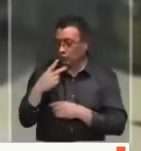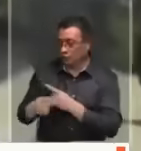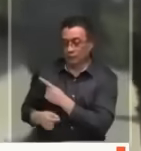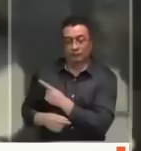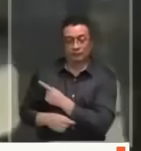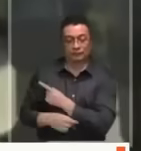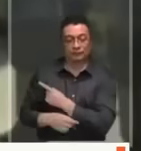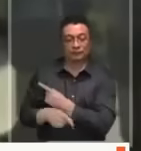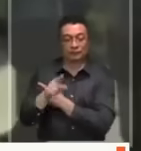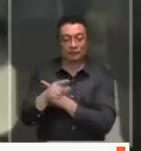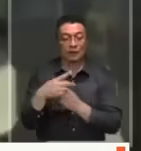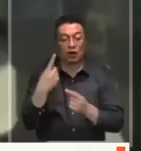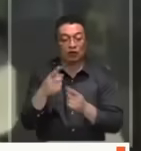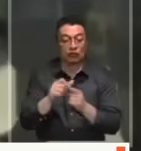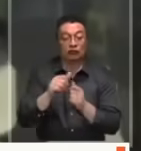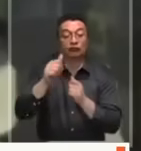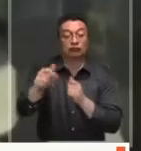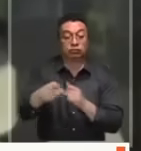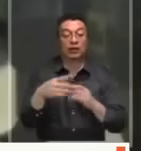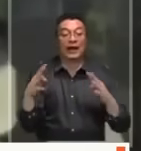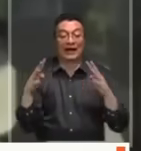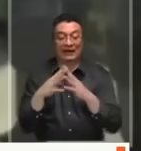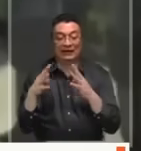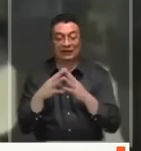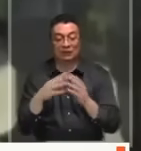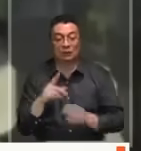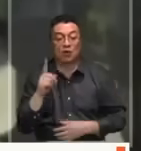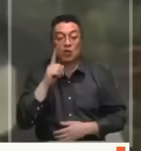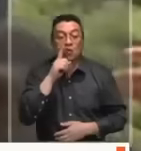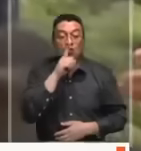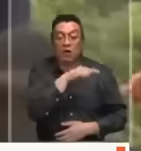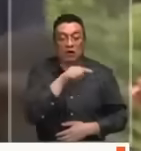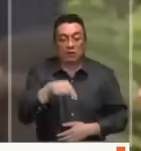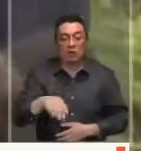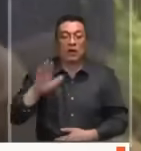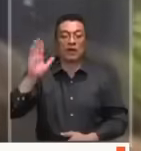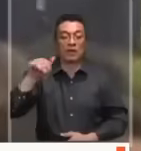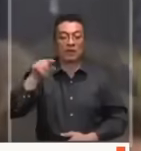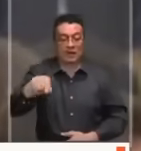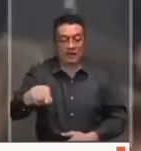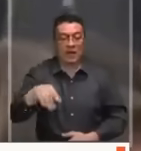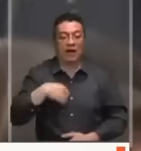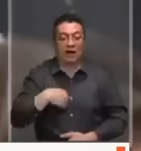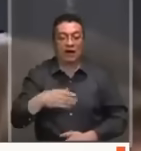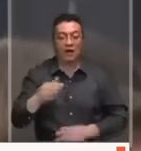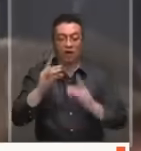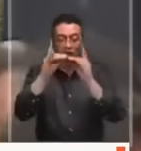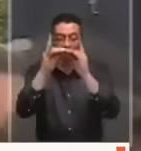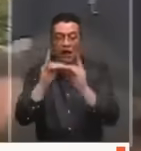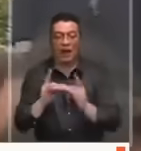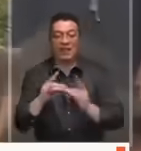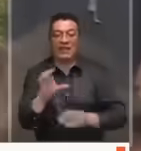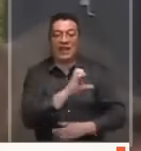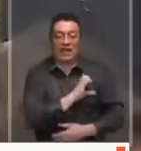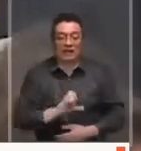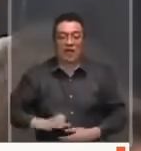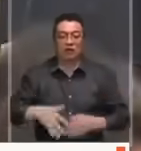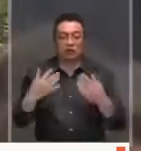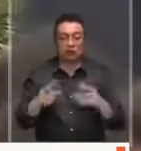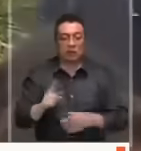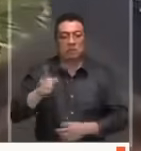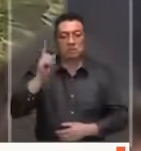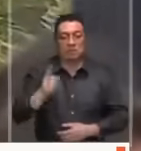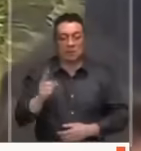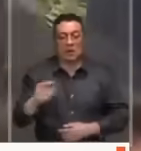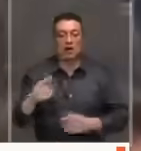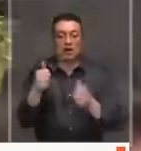veía todo del ejército en esta última etapa de la ceremonia de este funeral de Estado, que ha sido determinado también por la autoridad,